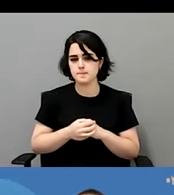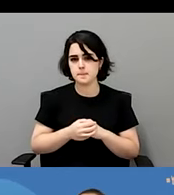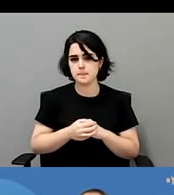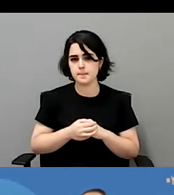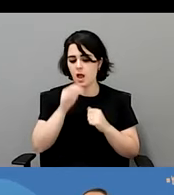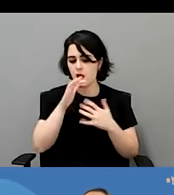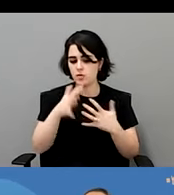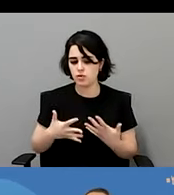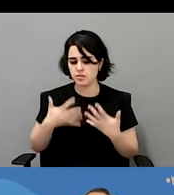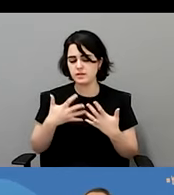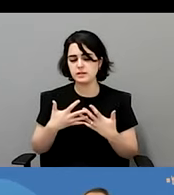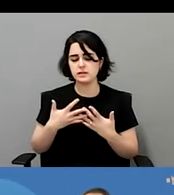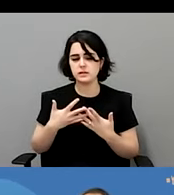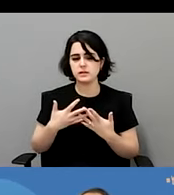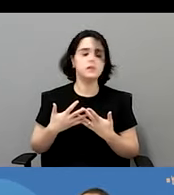Actualmente